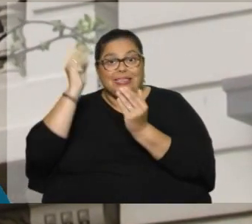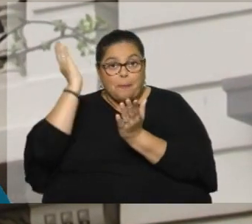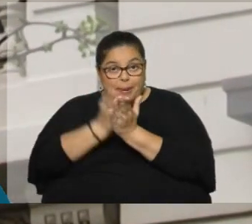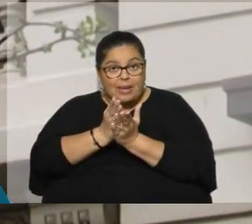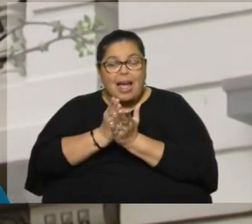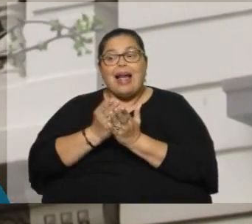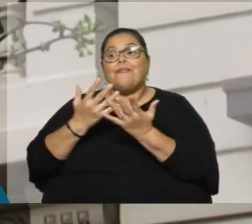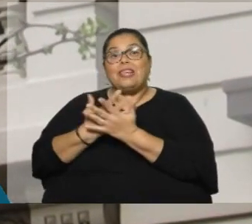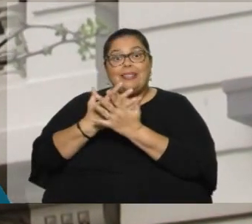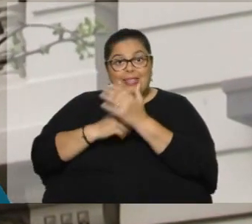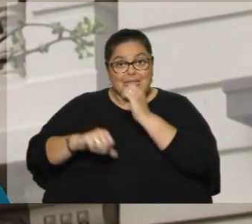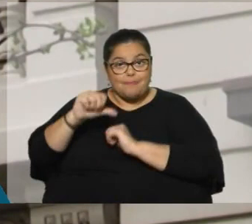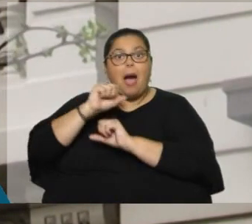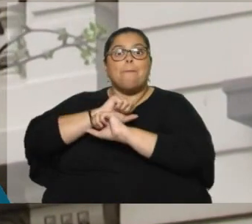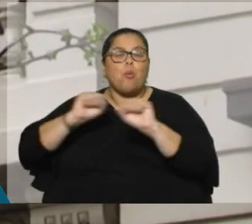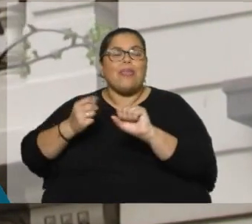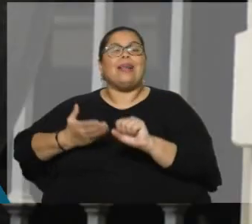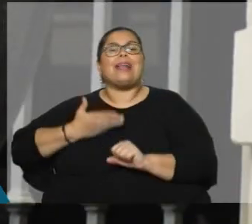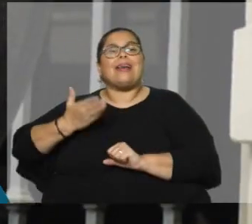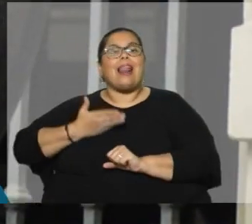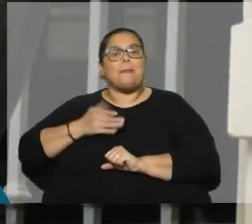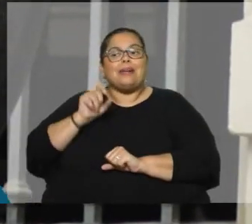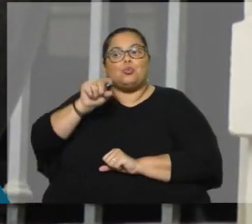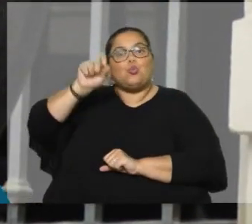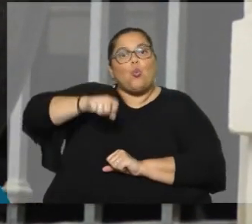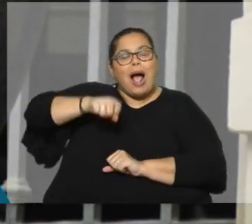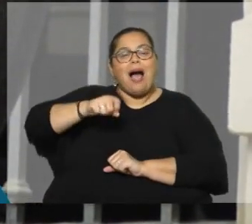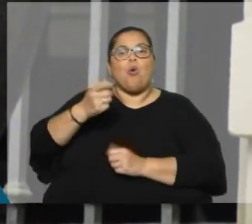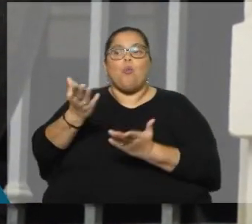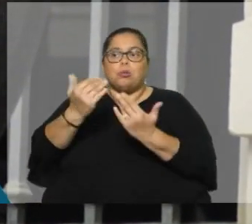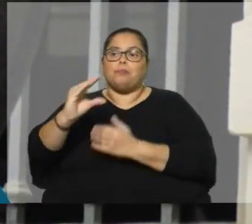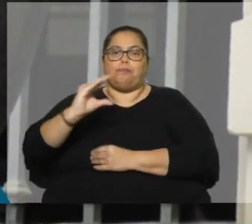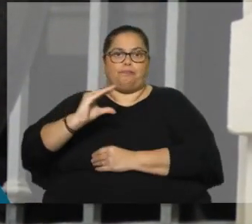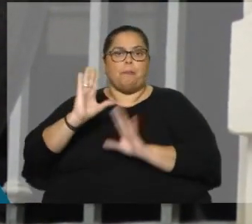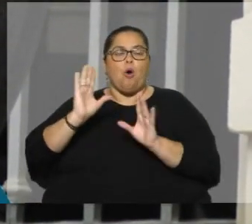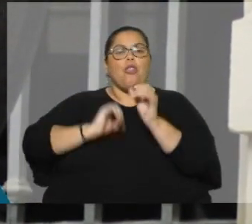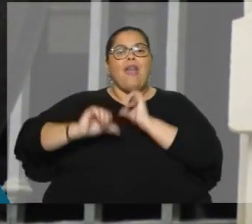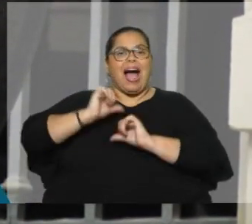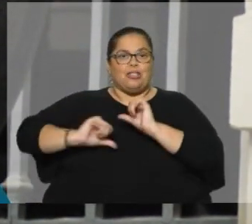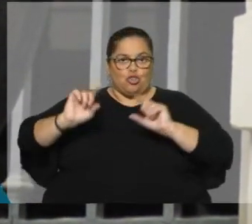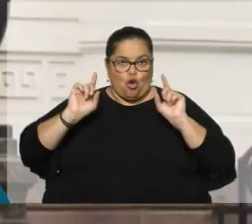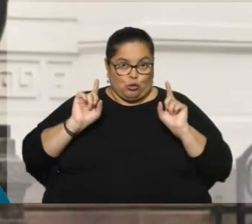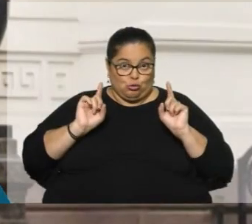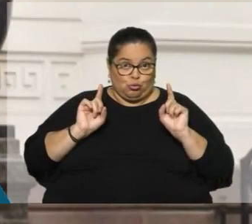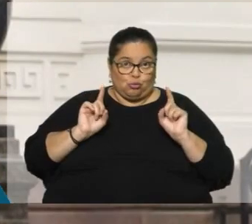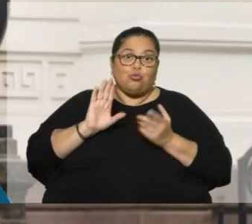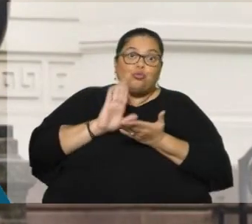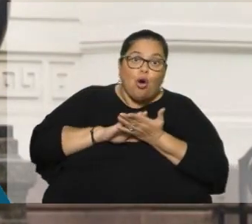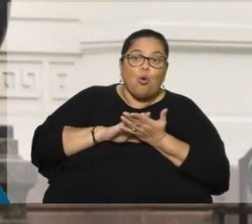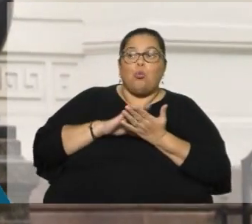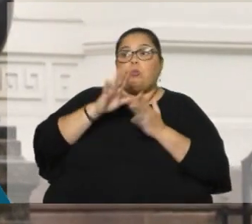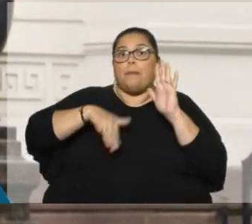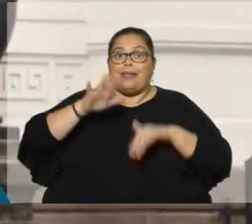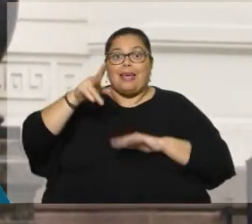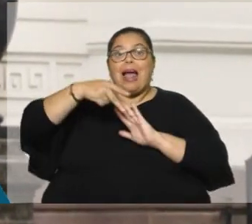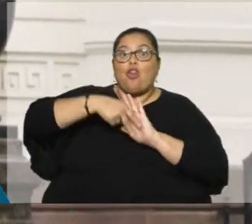víctima podrá reclamar en el juzgado que corresponda a una reparación patrimonial por los daños y perjuicios de acuerdo a las normas que rigen